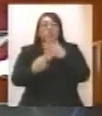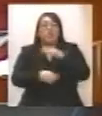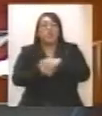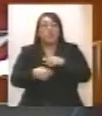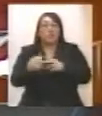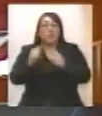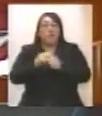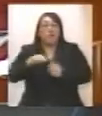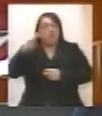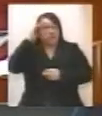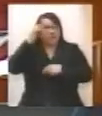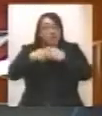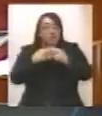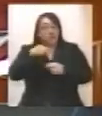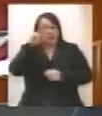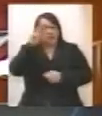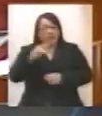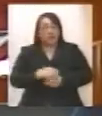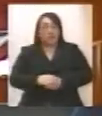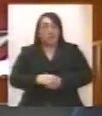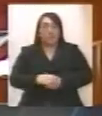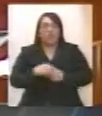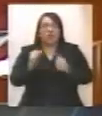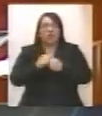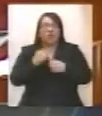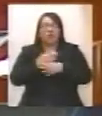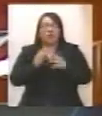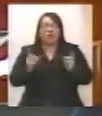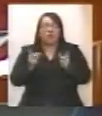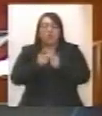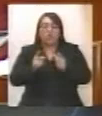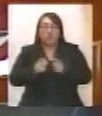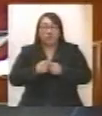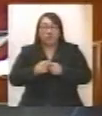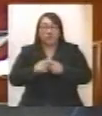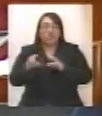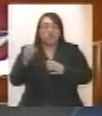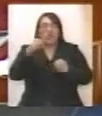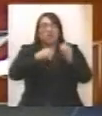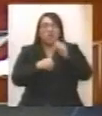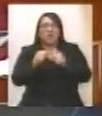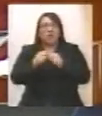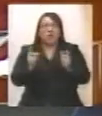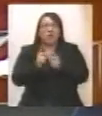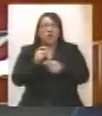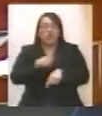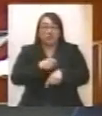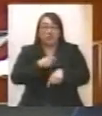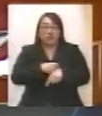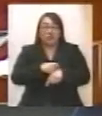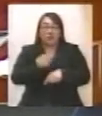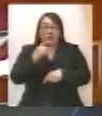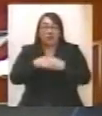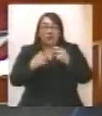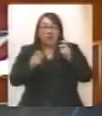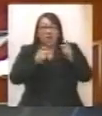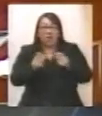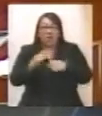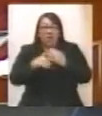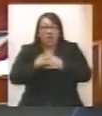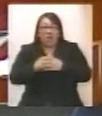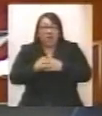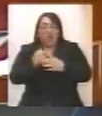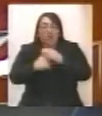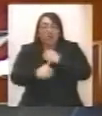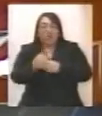de la Policía Nacional del Perú, con medidas concretas a ser implementadas en corto plazo para el control de la provisión